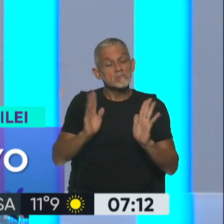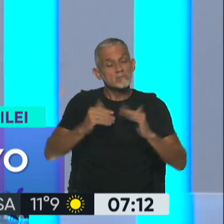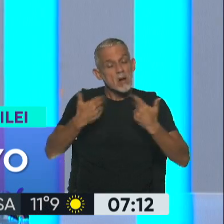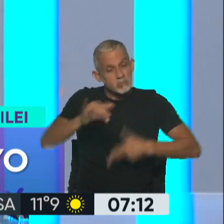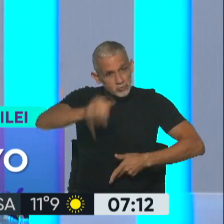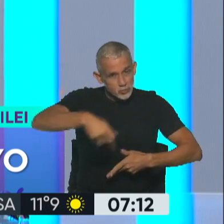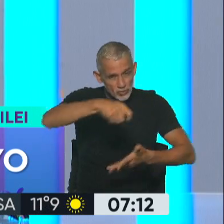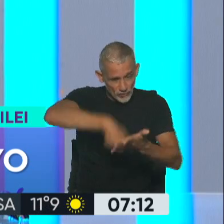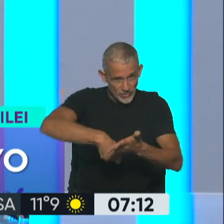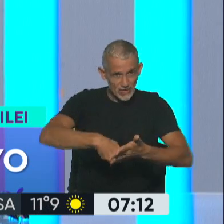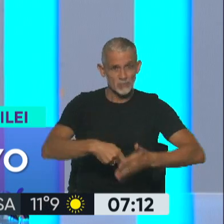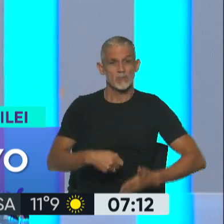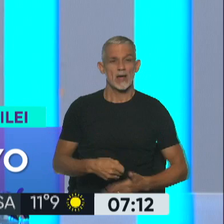acompañar,